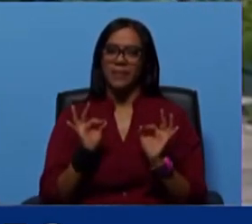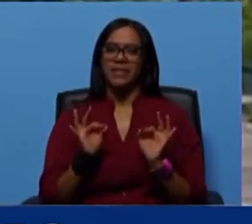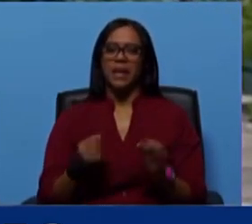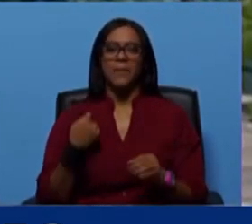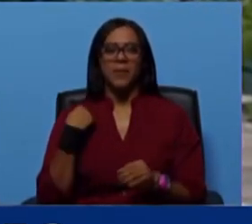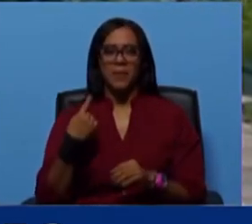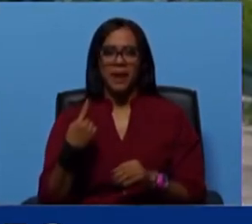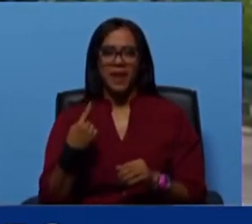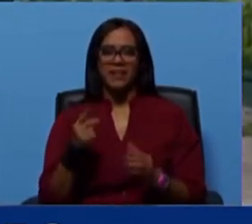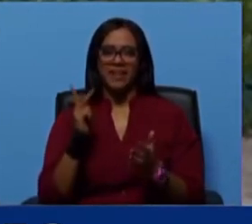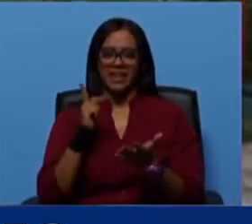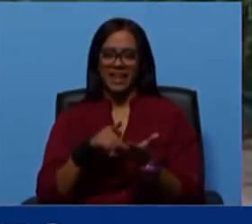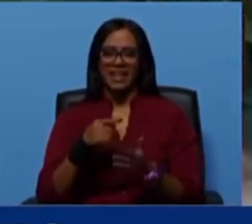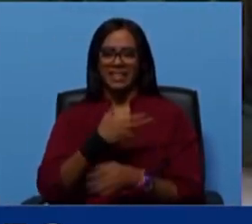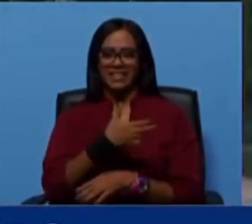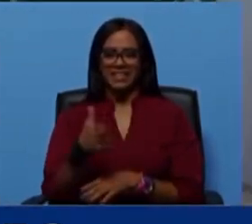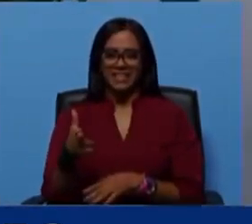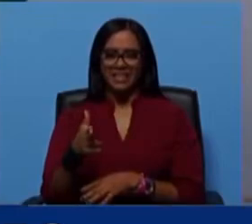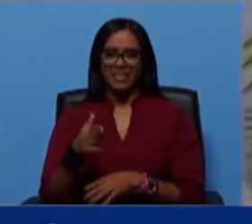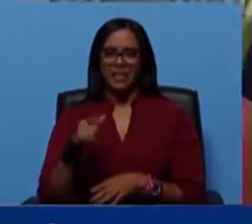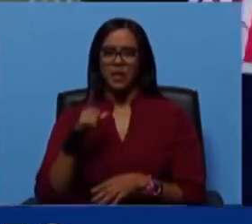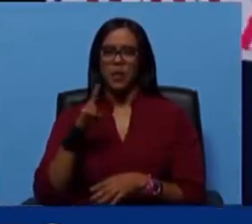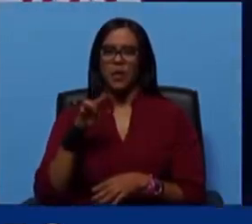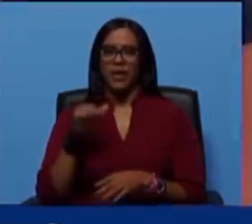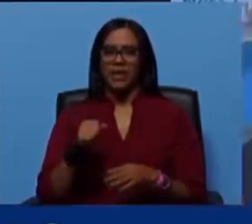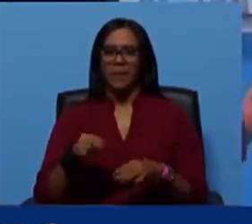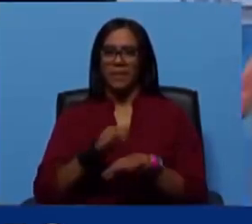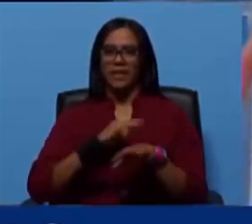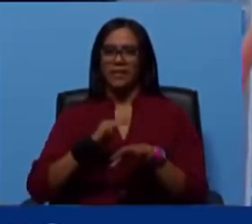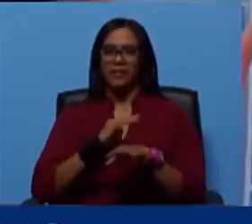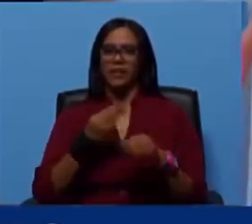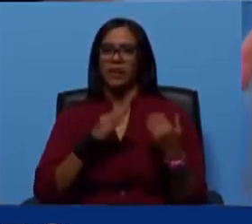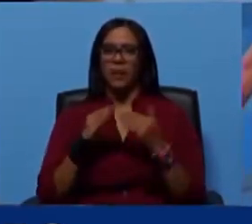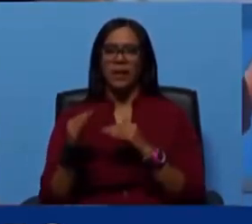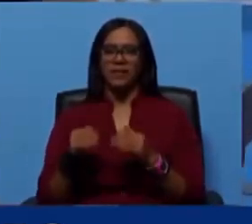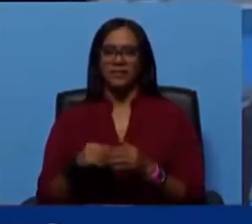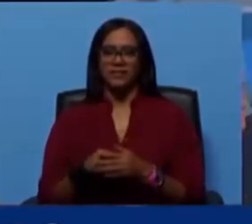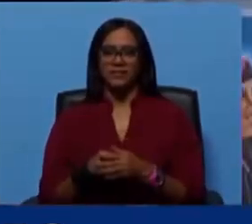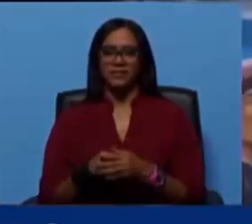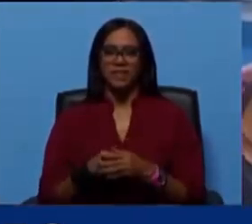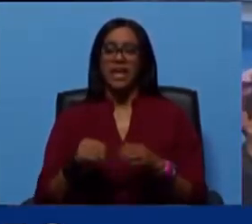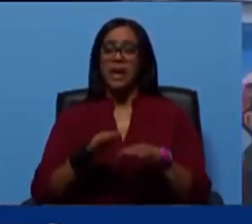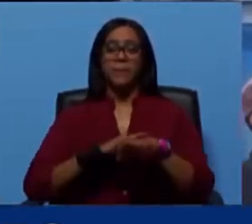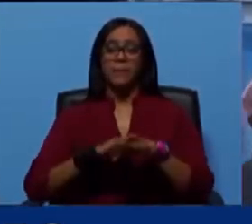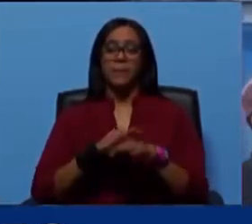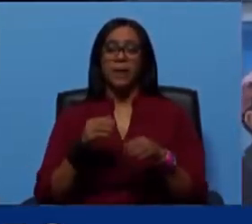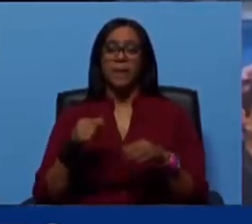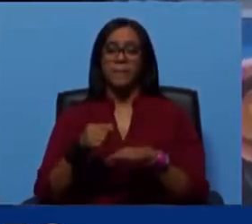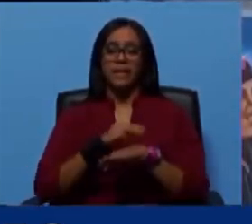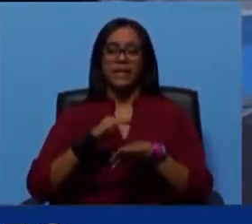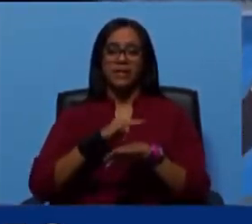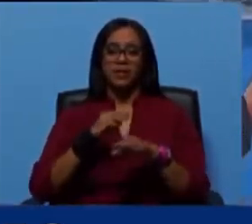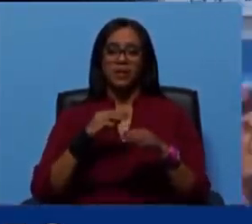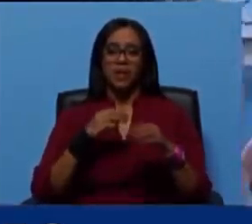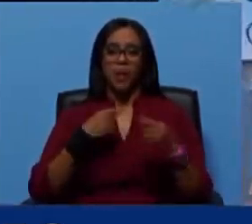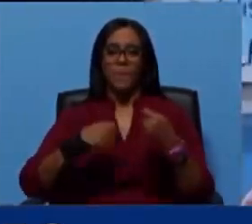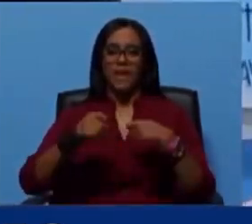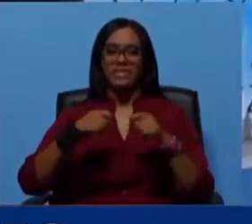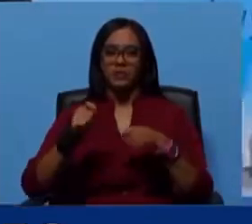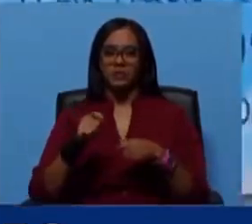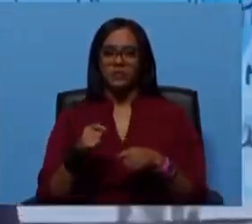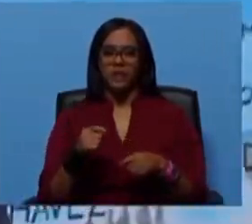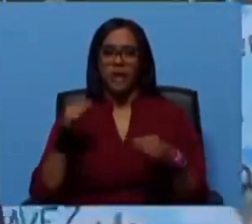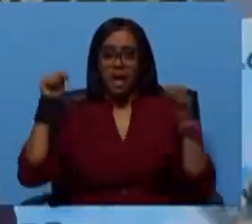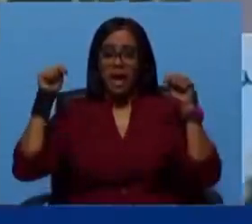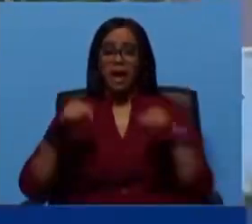vez viene a 360. Luis Villegas, ministro de Comercio. Hola Boris, ¿cómo estás? Feliz tarde. Excelente. Bueno, acá nos encontramos, como tú lo